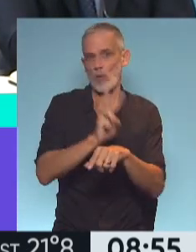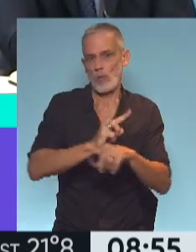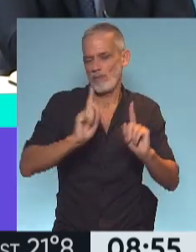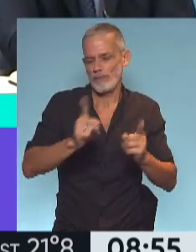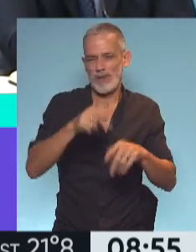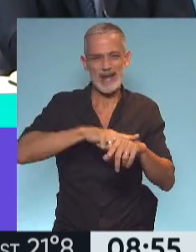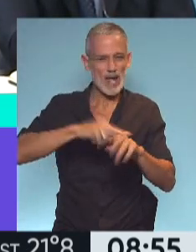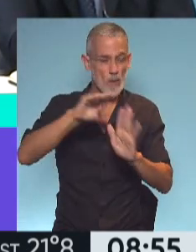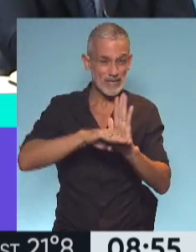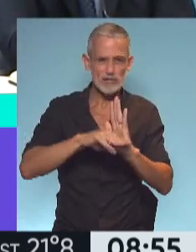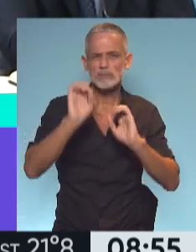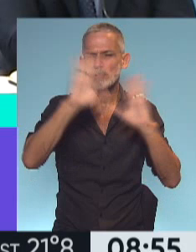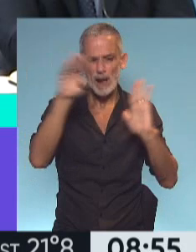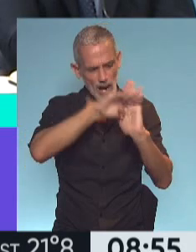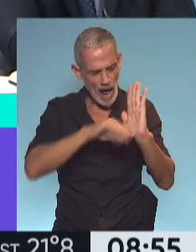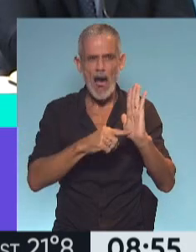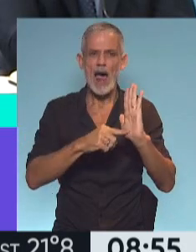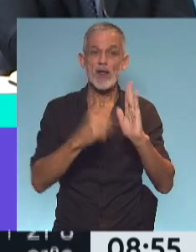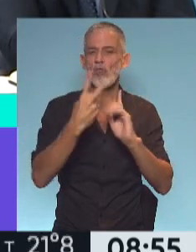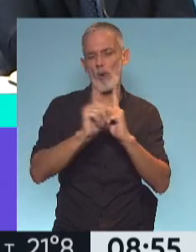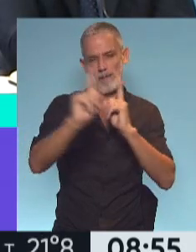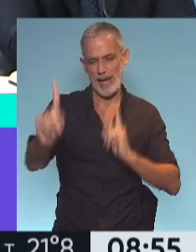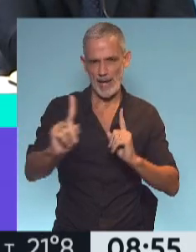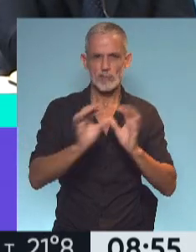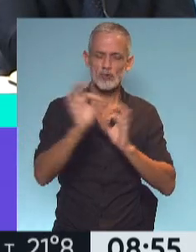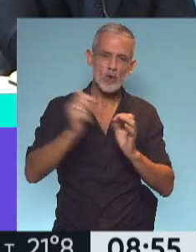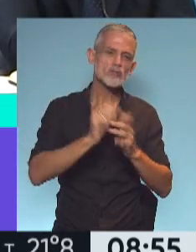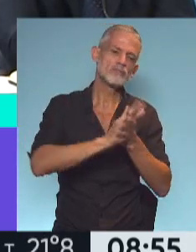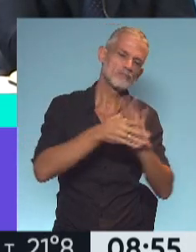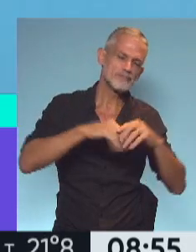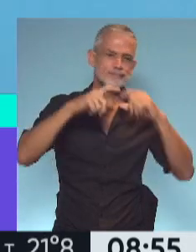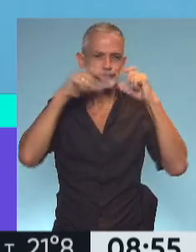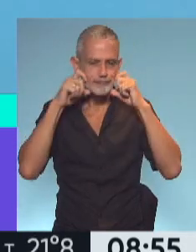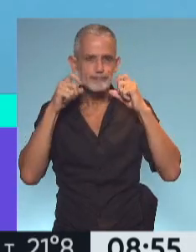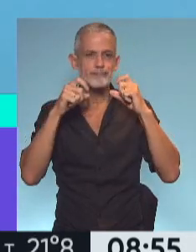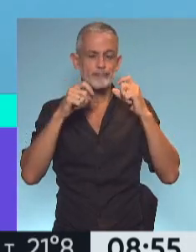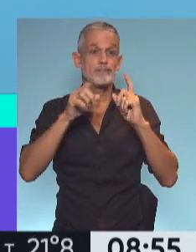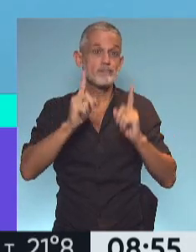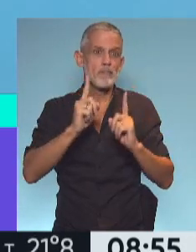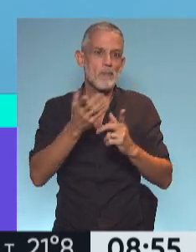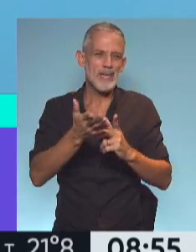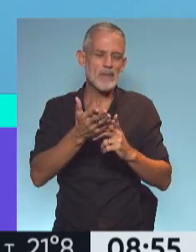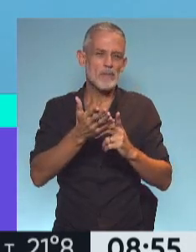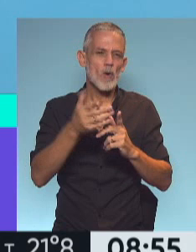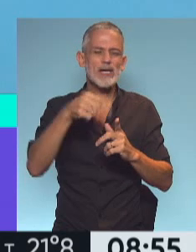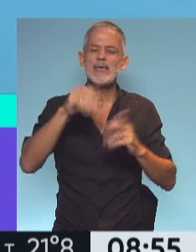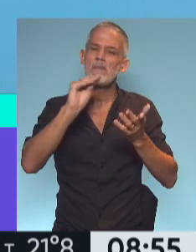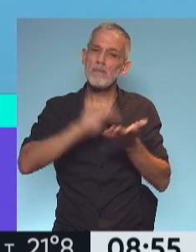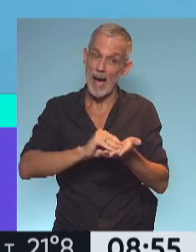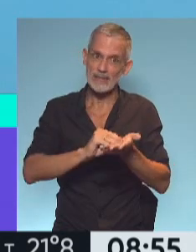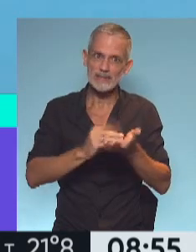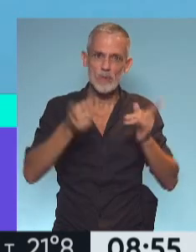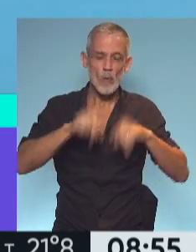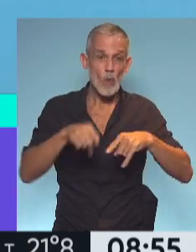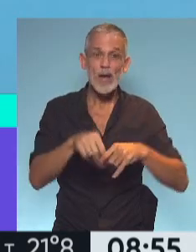las recomendaciones son claras, los 2 metros de distancia, el barbijo, el lavado de manos y este concepto que necesitamos reinstalar porque